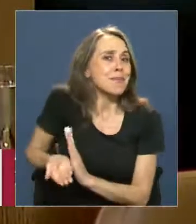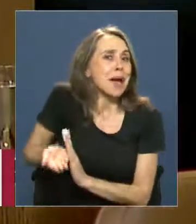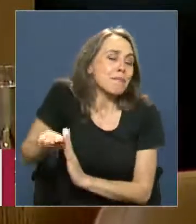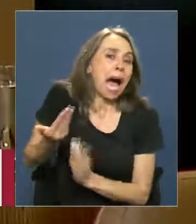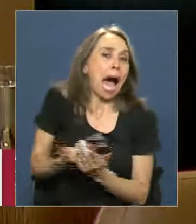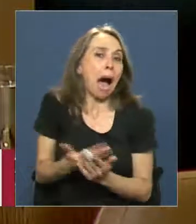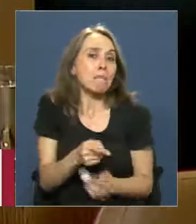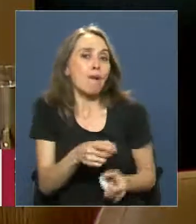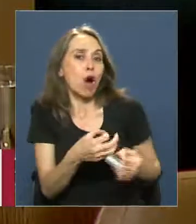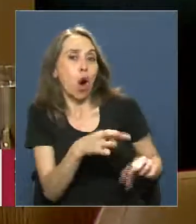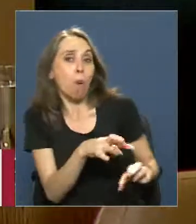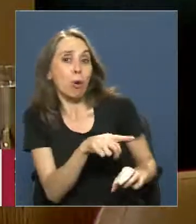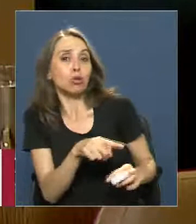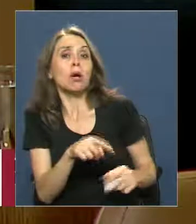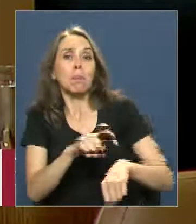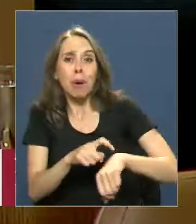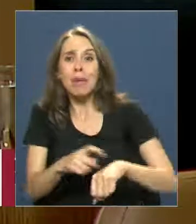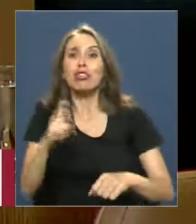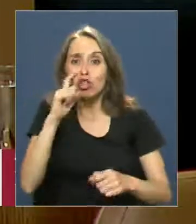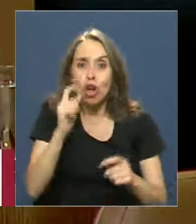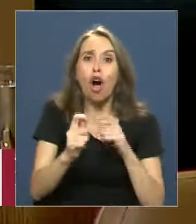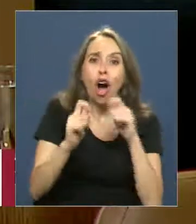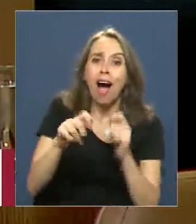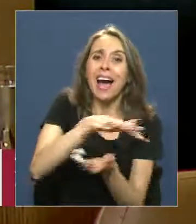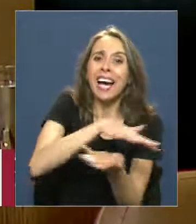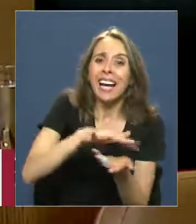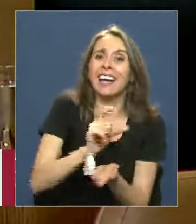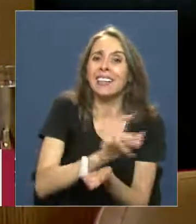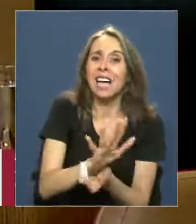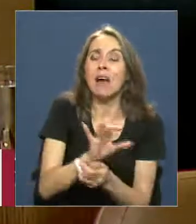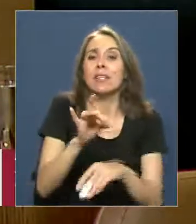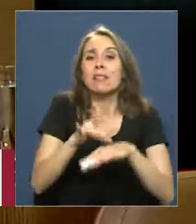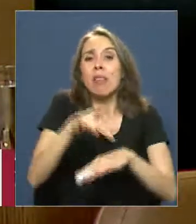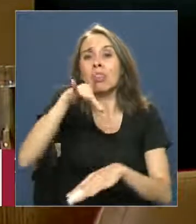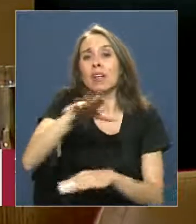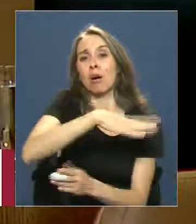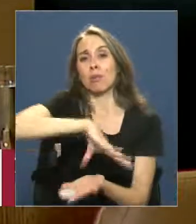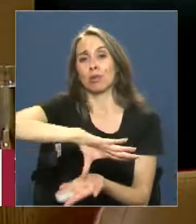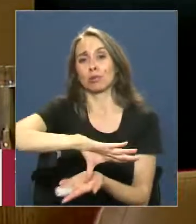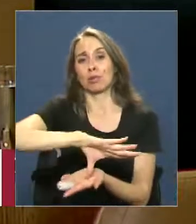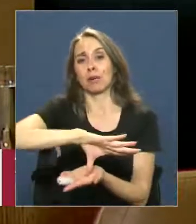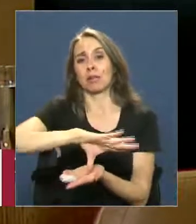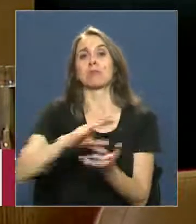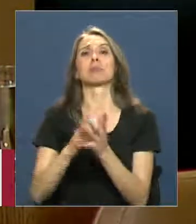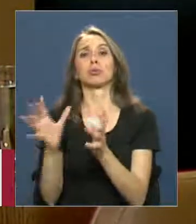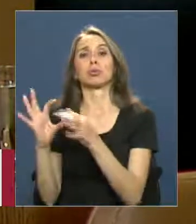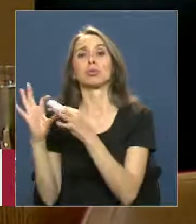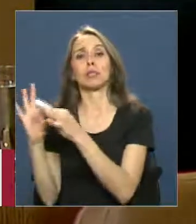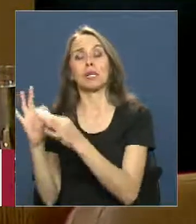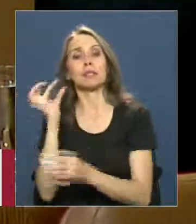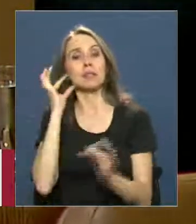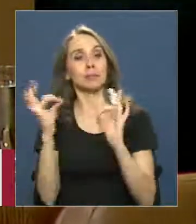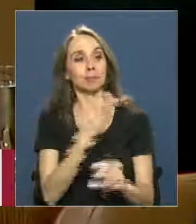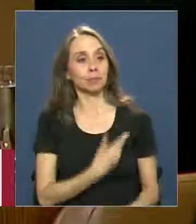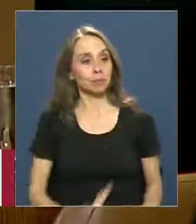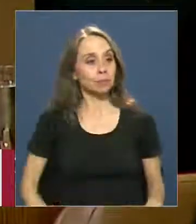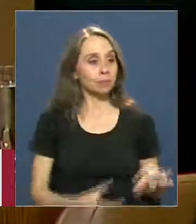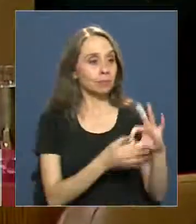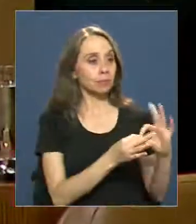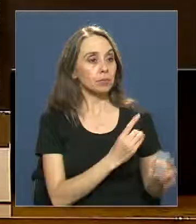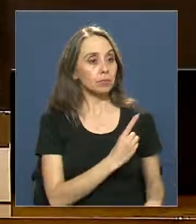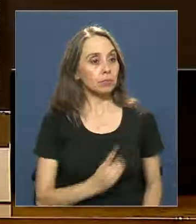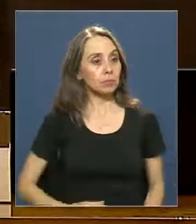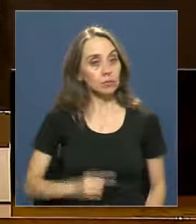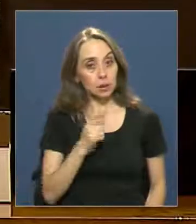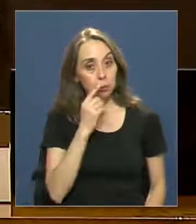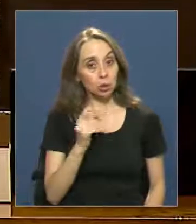momentos tan críticos y tan sensibles para nuestro país. Muchas gracias, señora presidenta. Gracias, diputado Castro.